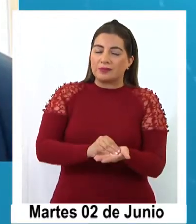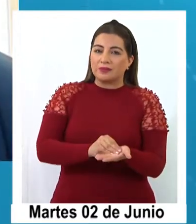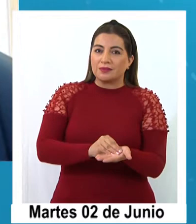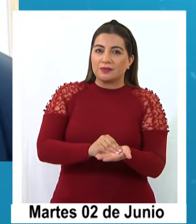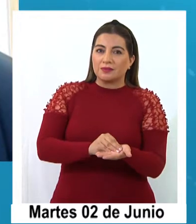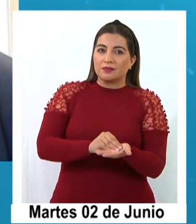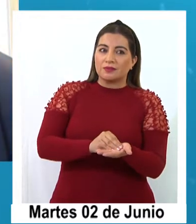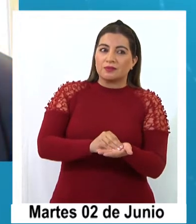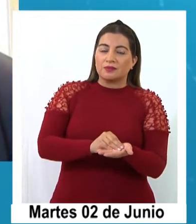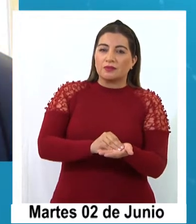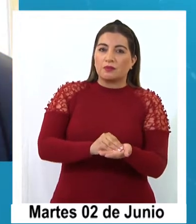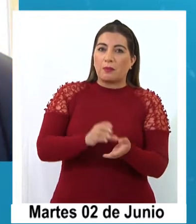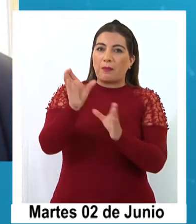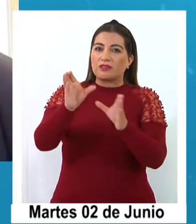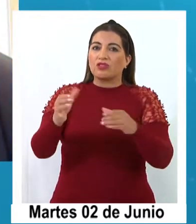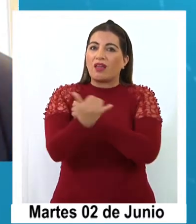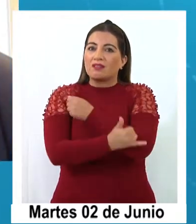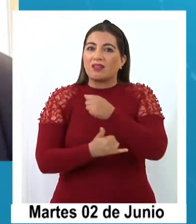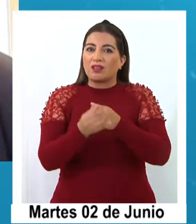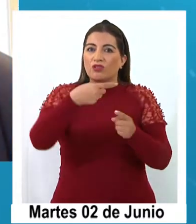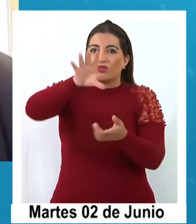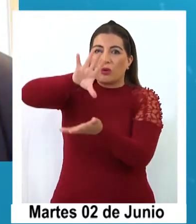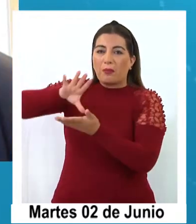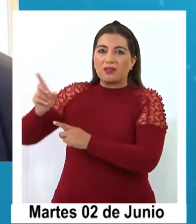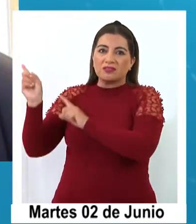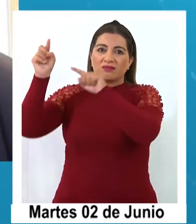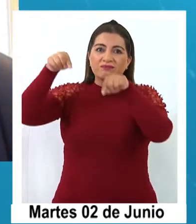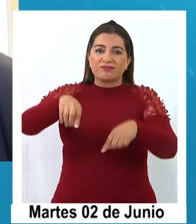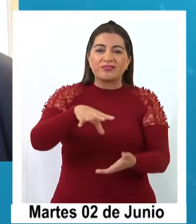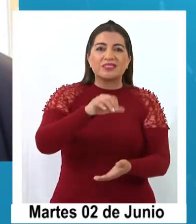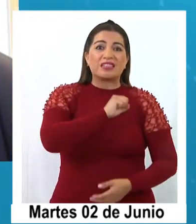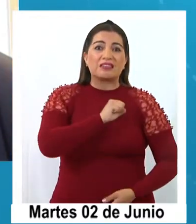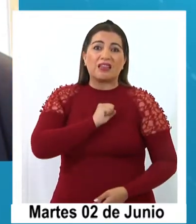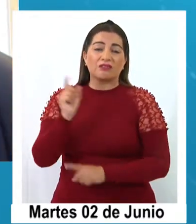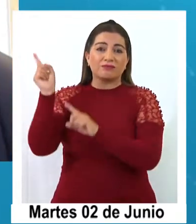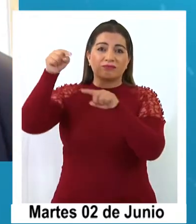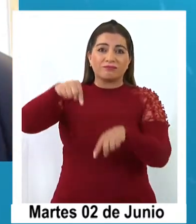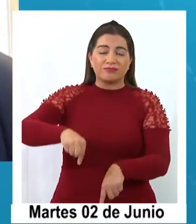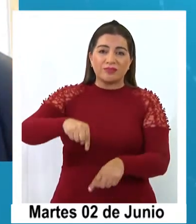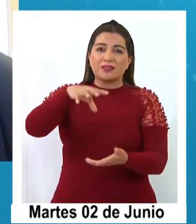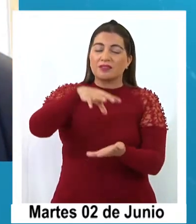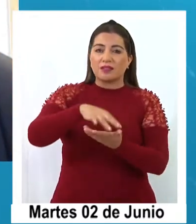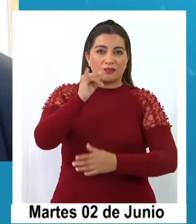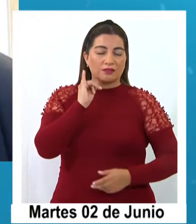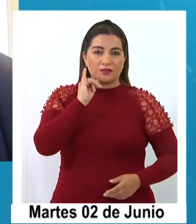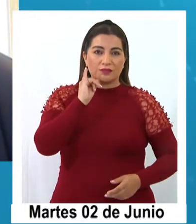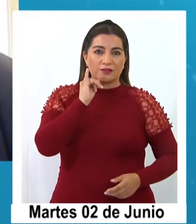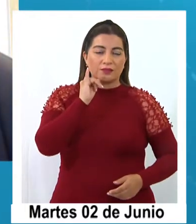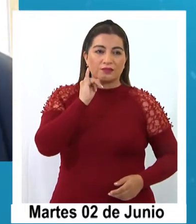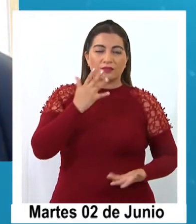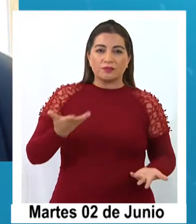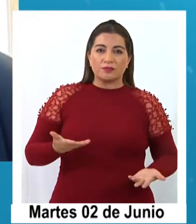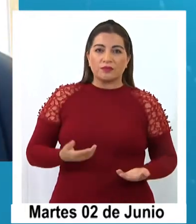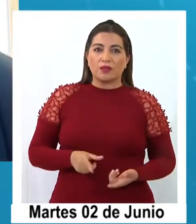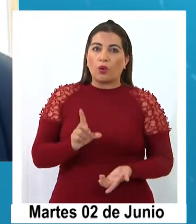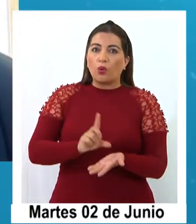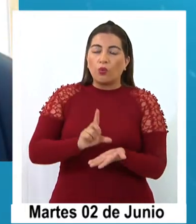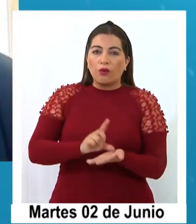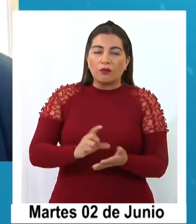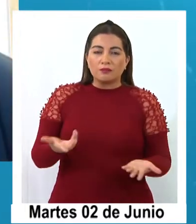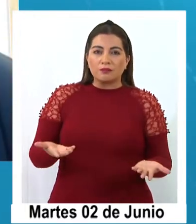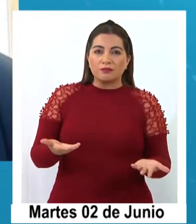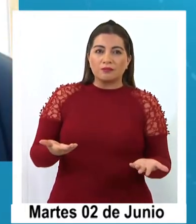de extranjeros que se enviaron desde Santiago, usando Iquique como un lugar